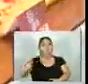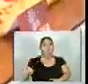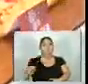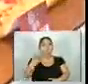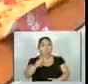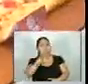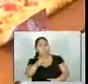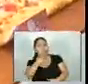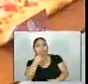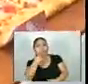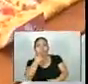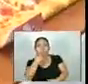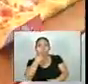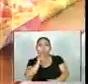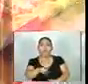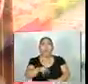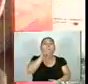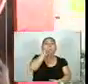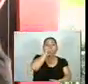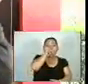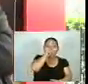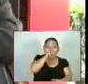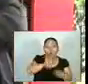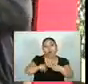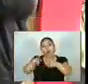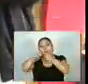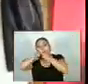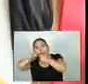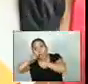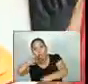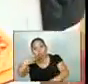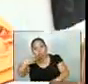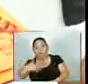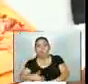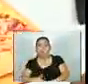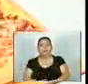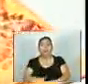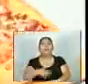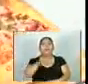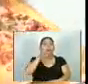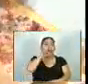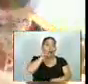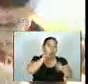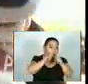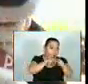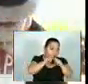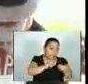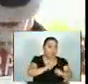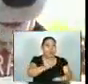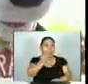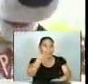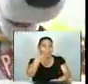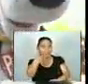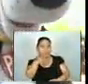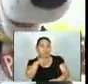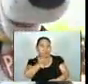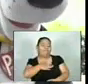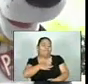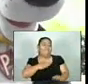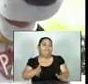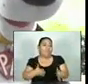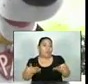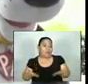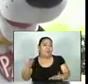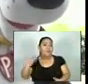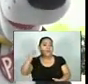que podrán disfrutar. Pollo chipotle y carnes chipotle. Tenemos nuestra carne chipotle que está inspirada en